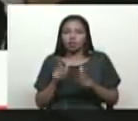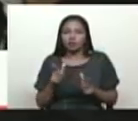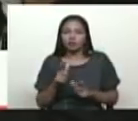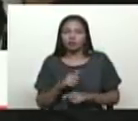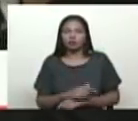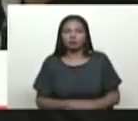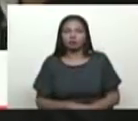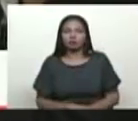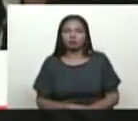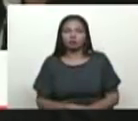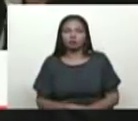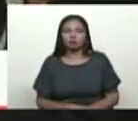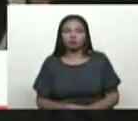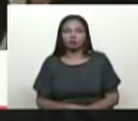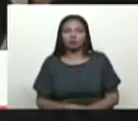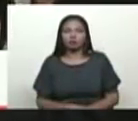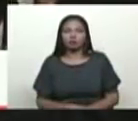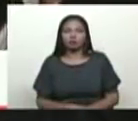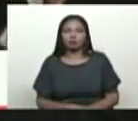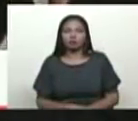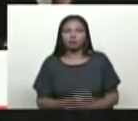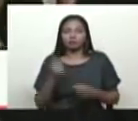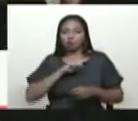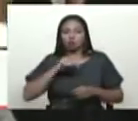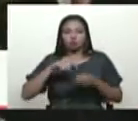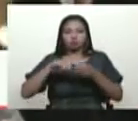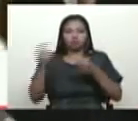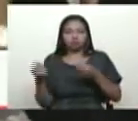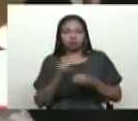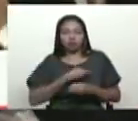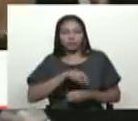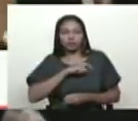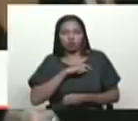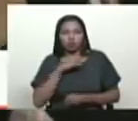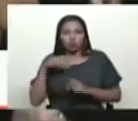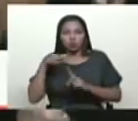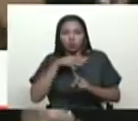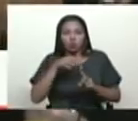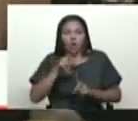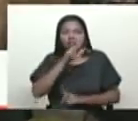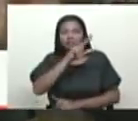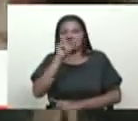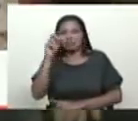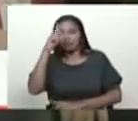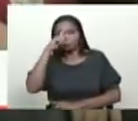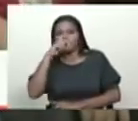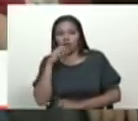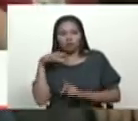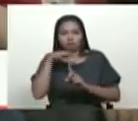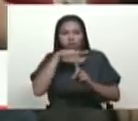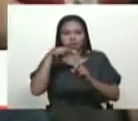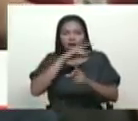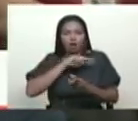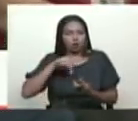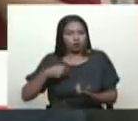la epopeya heroica de desprendernos del imperio español que nos dominó por 300 años.